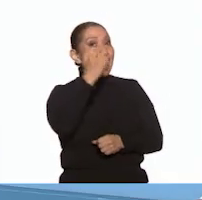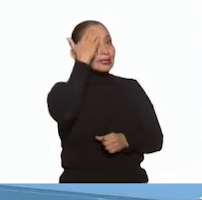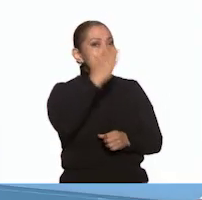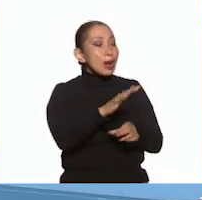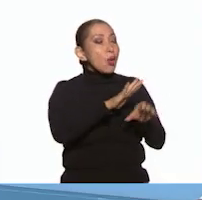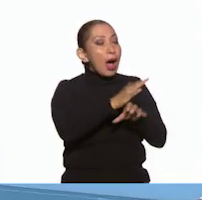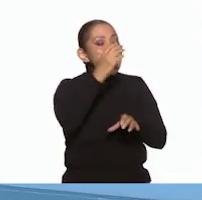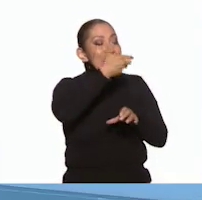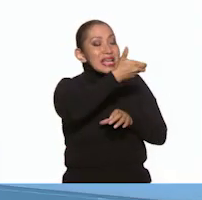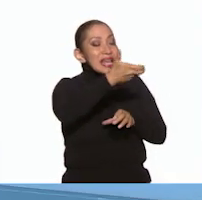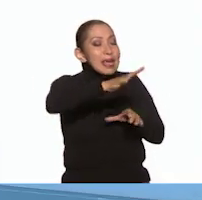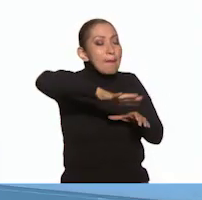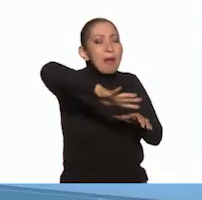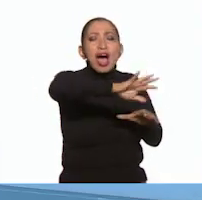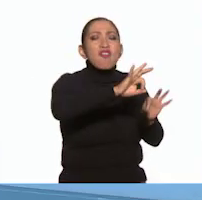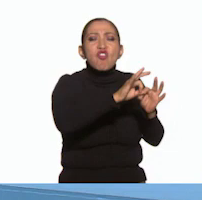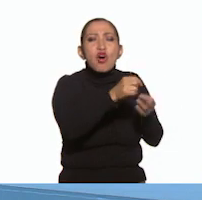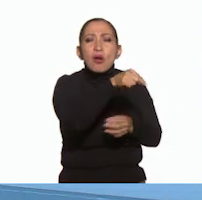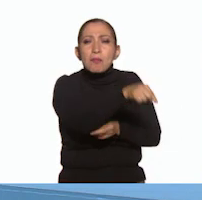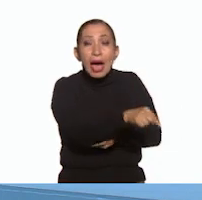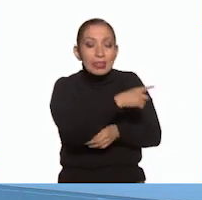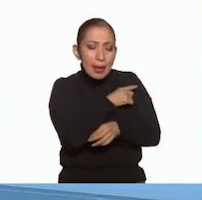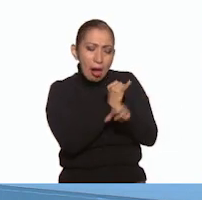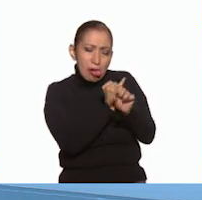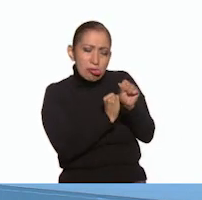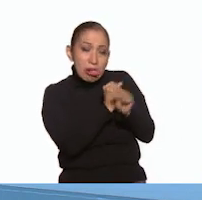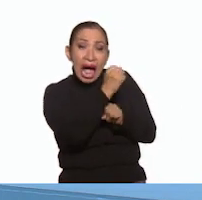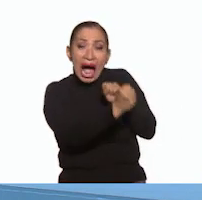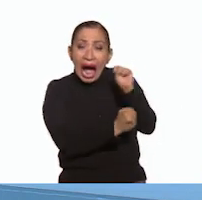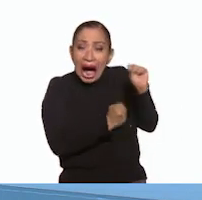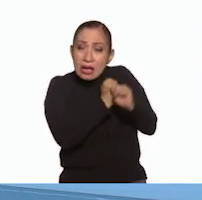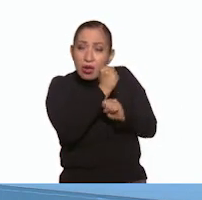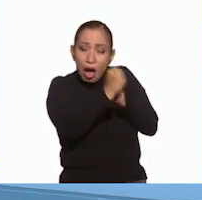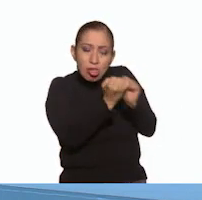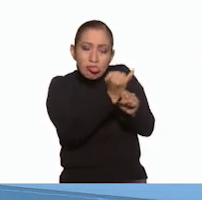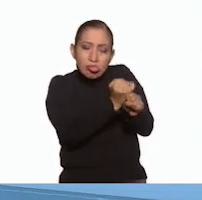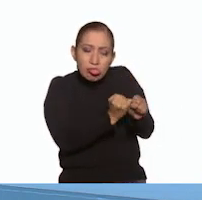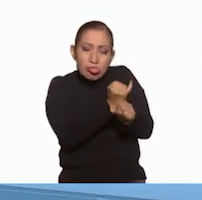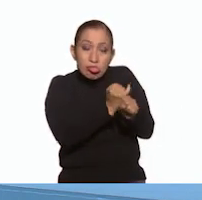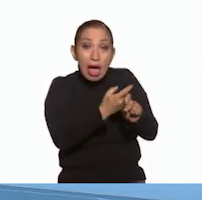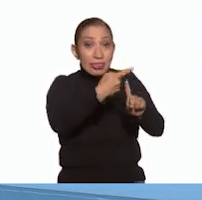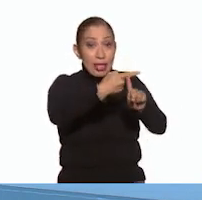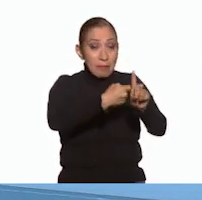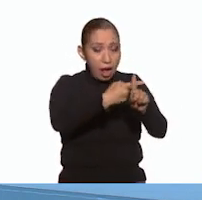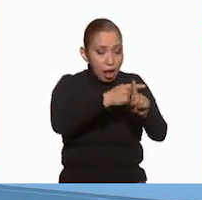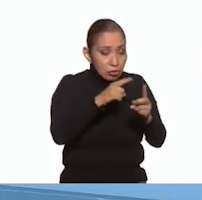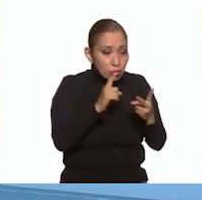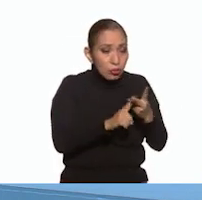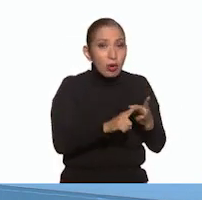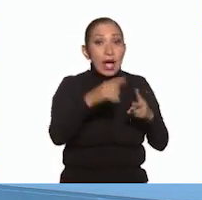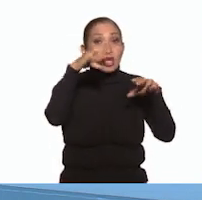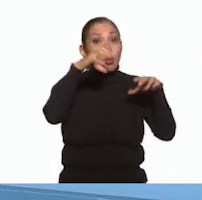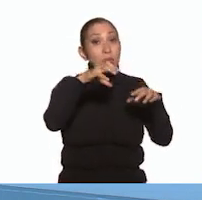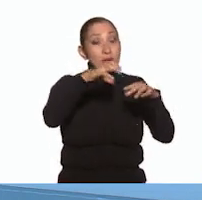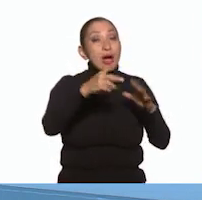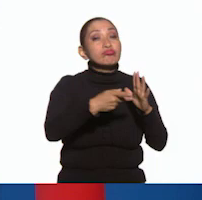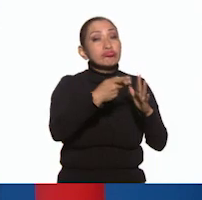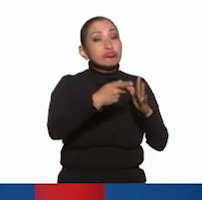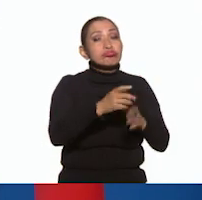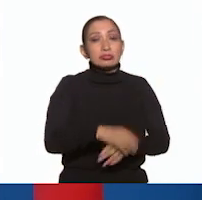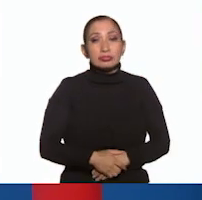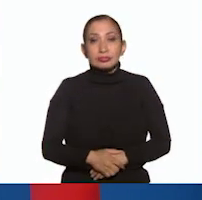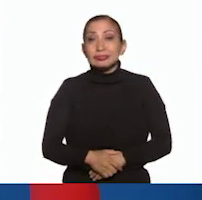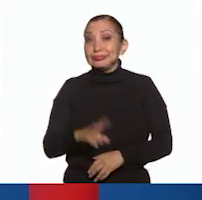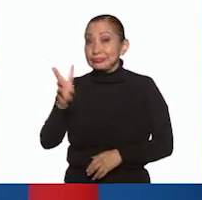el clima de un sitio se deben estudiar por años varios elementos como la temperatura y la lluvia.